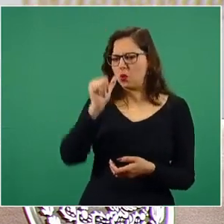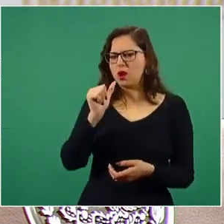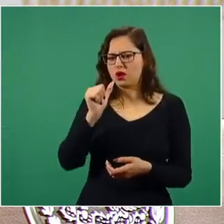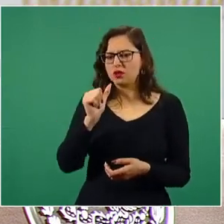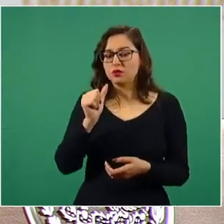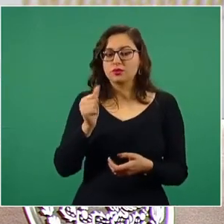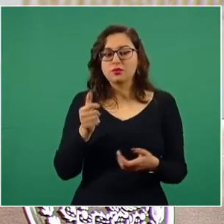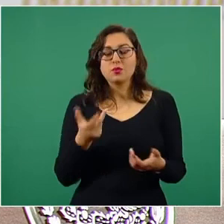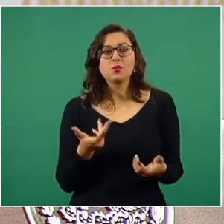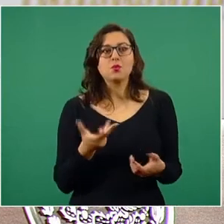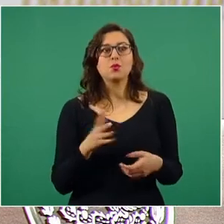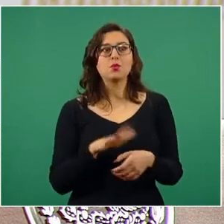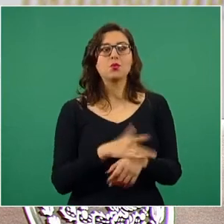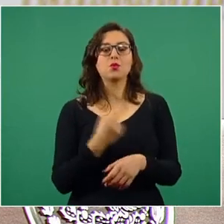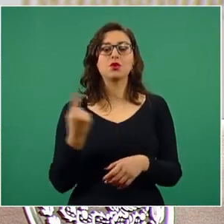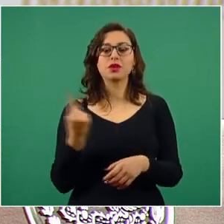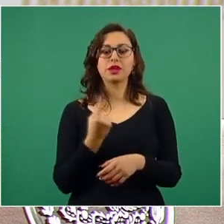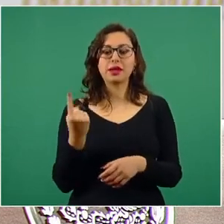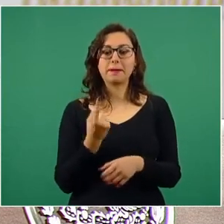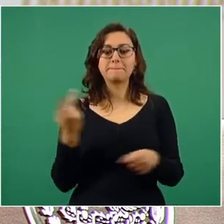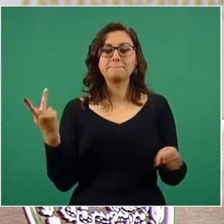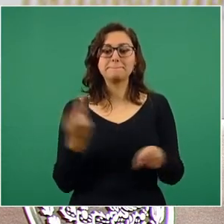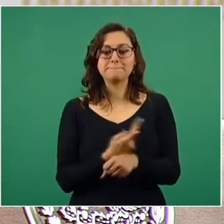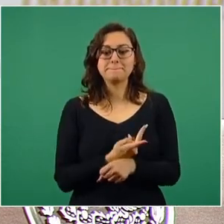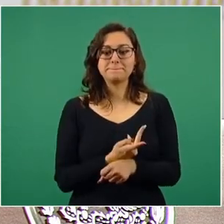el estudio que se hizo con los